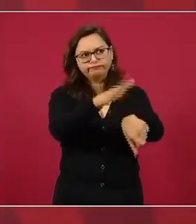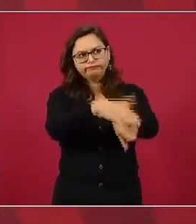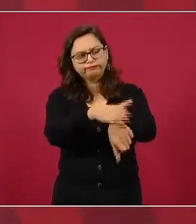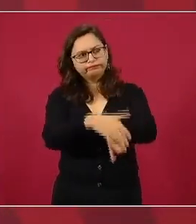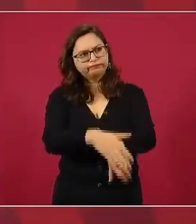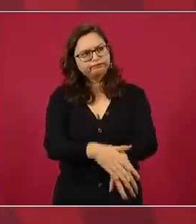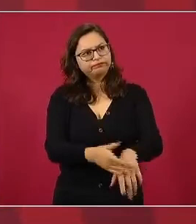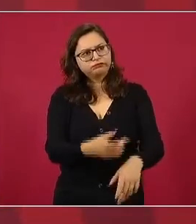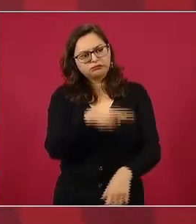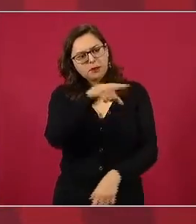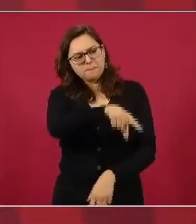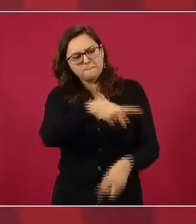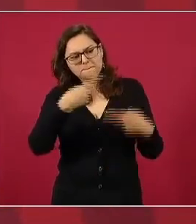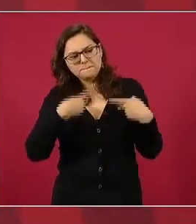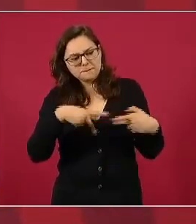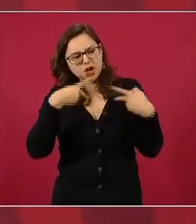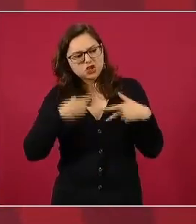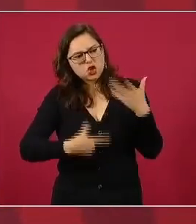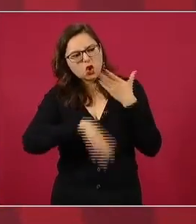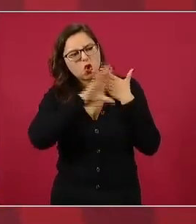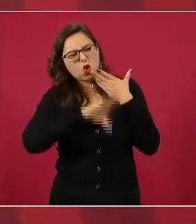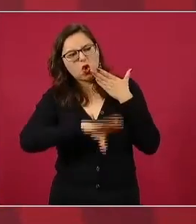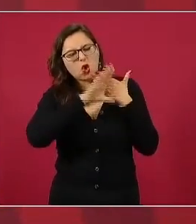Ya no queremos que esté